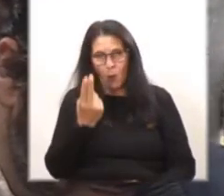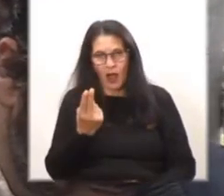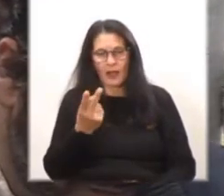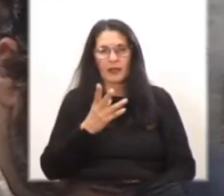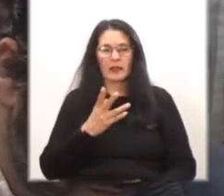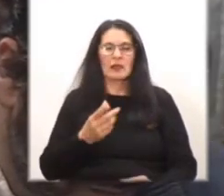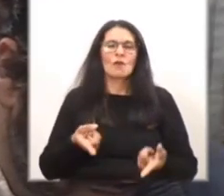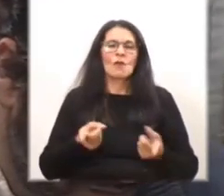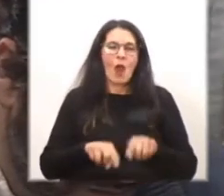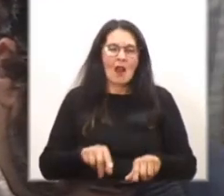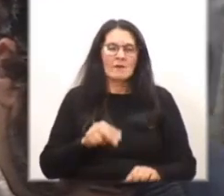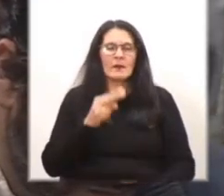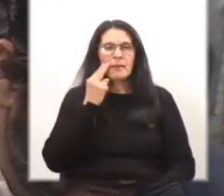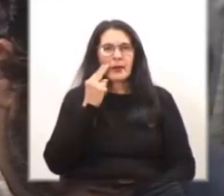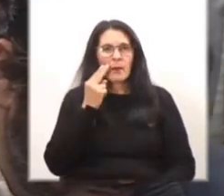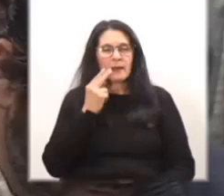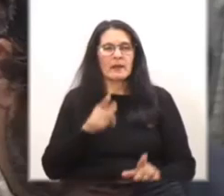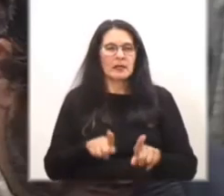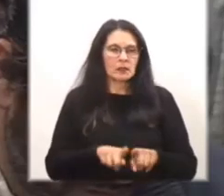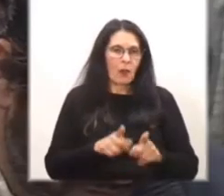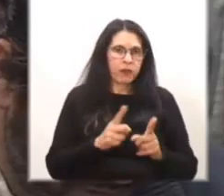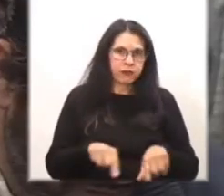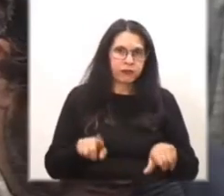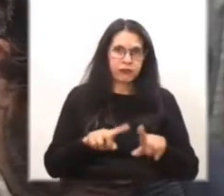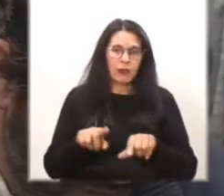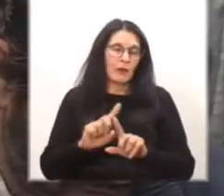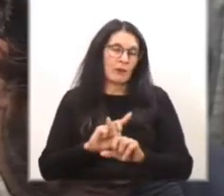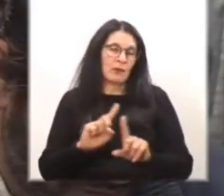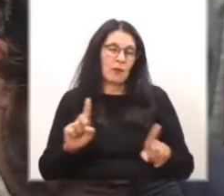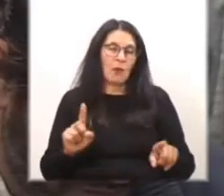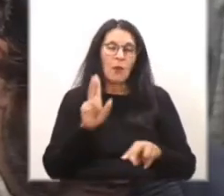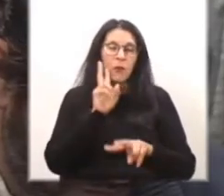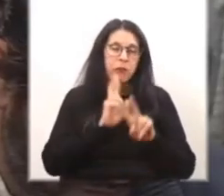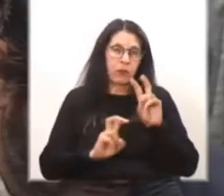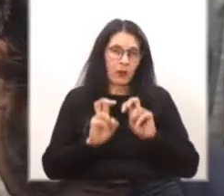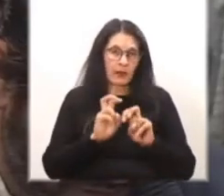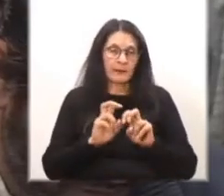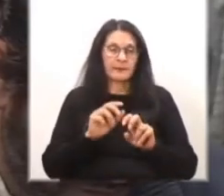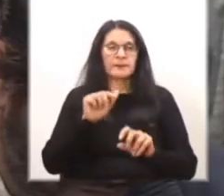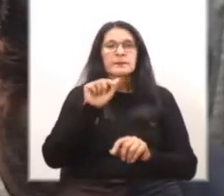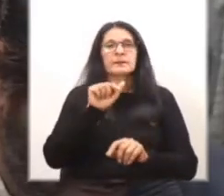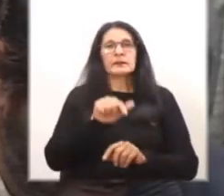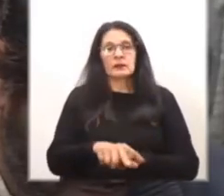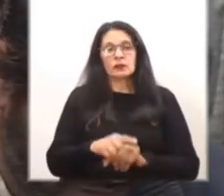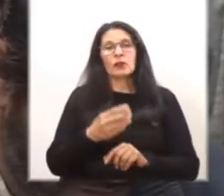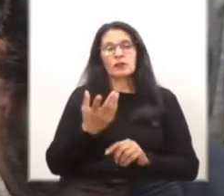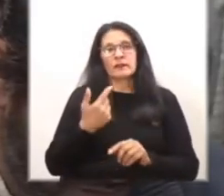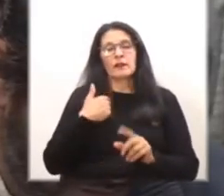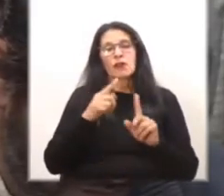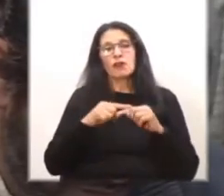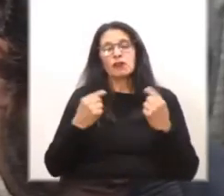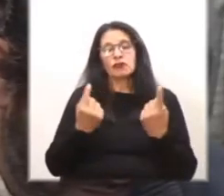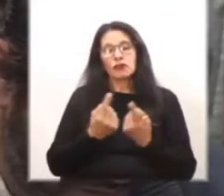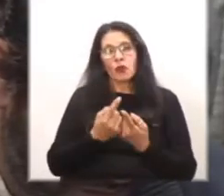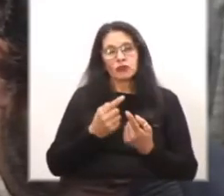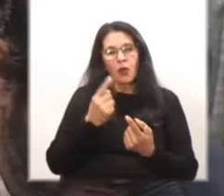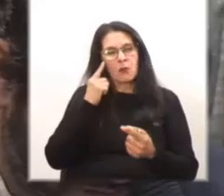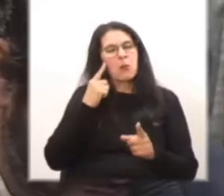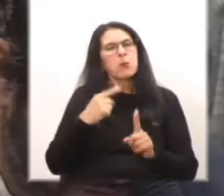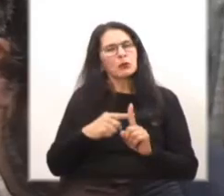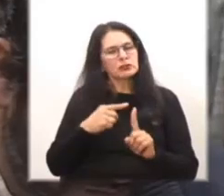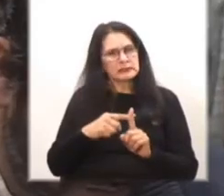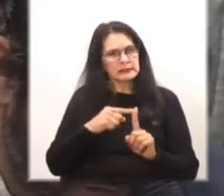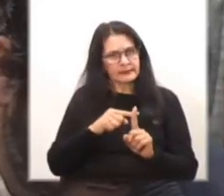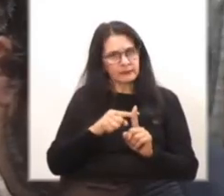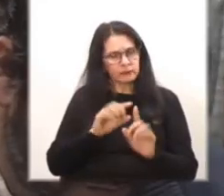están pasando hoy. Y venimos a esta interpelación con una mirada propositiva